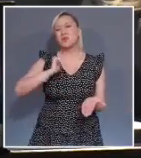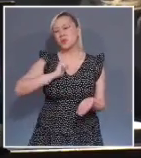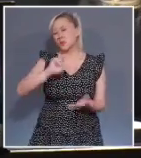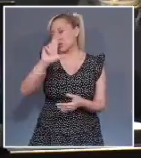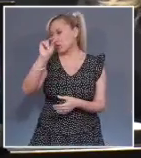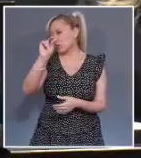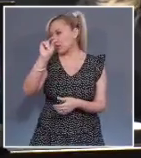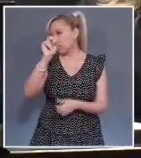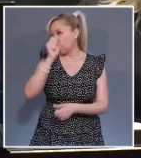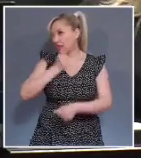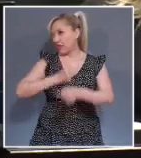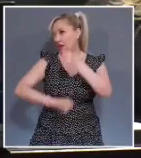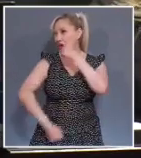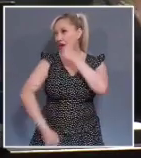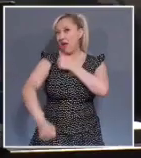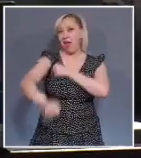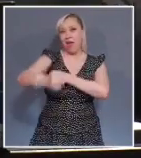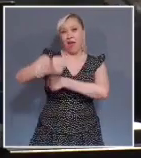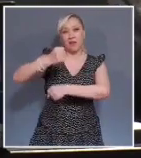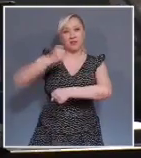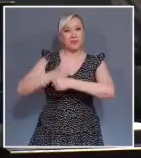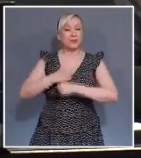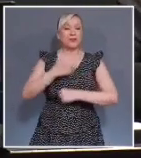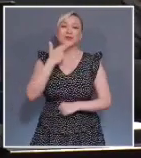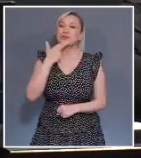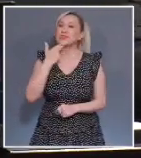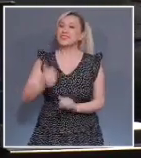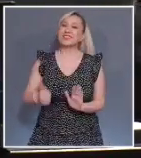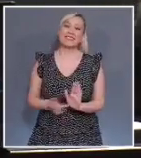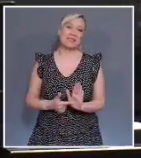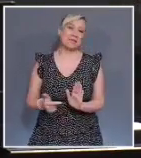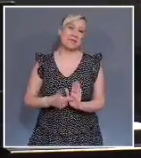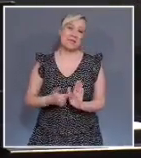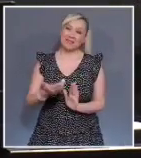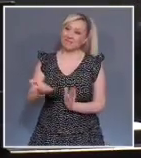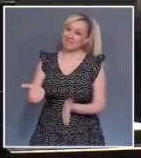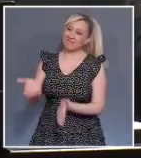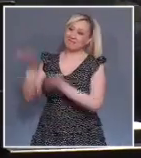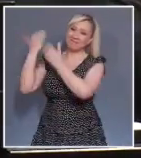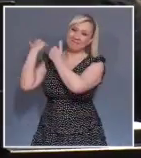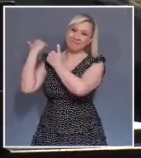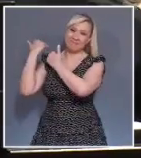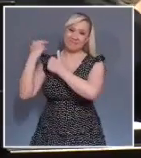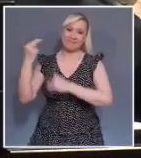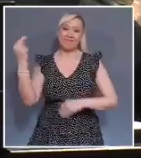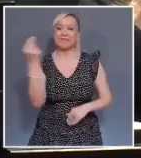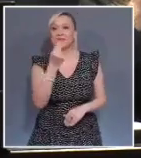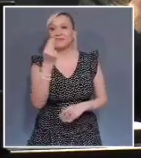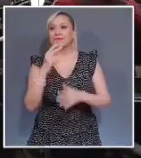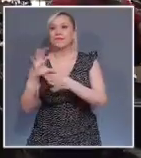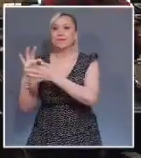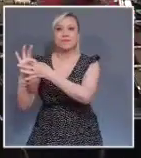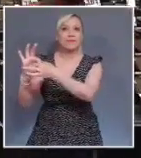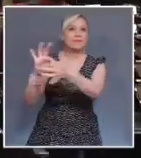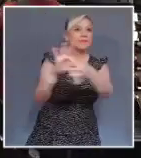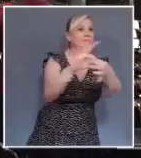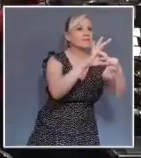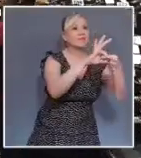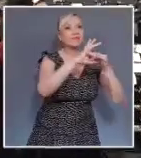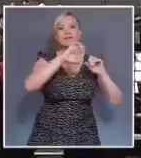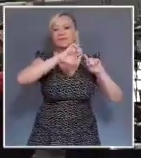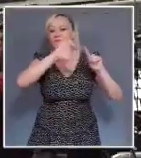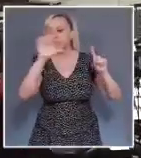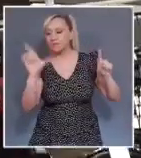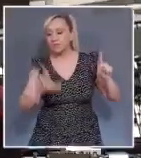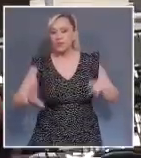antigüedad. Es inminente la necesidad de homologar procedimientos a nivel nacional. Reflexionaron que